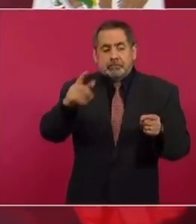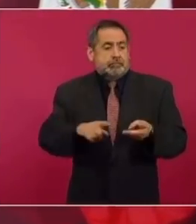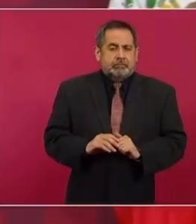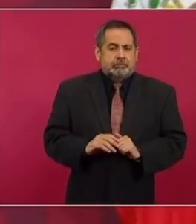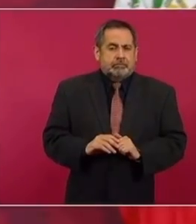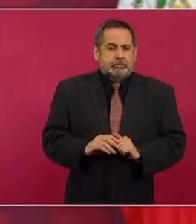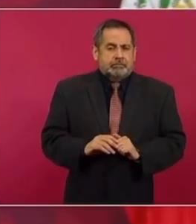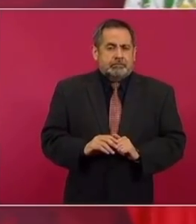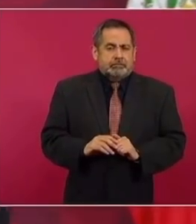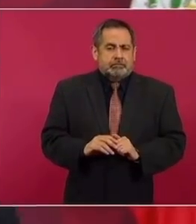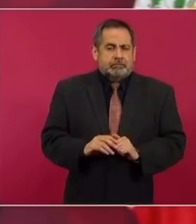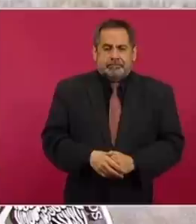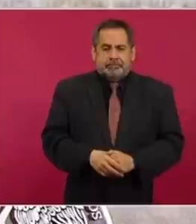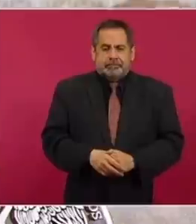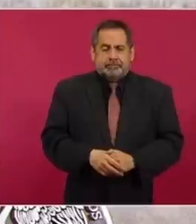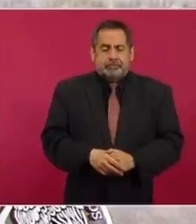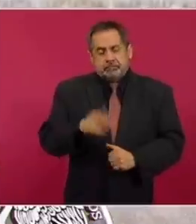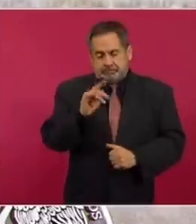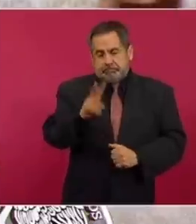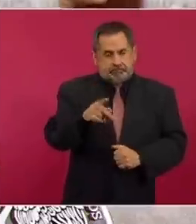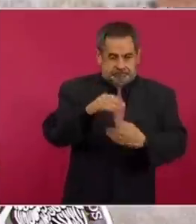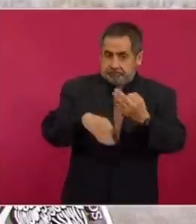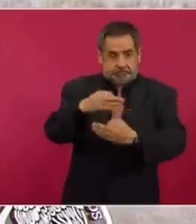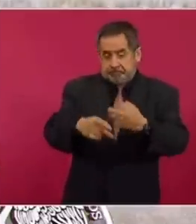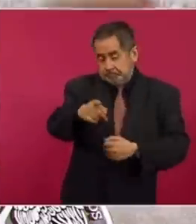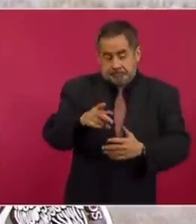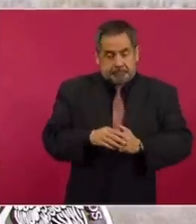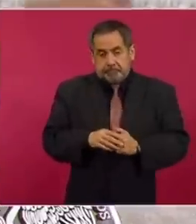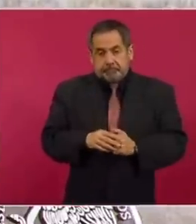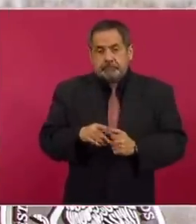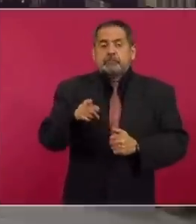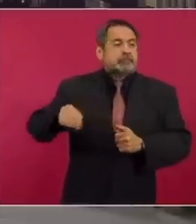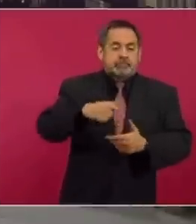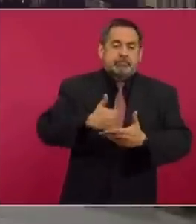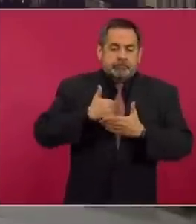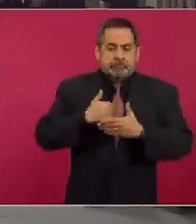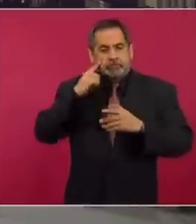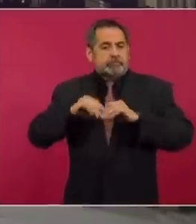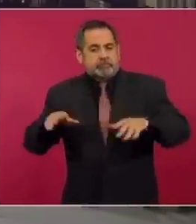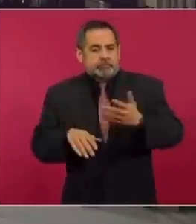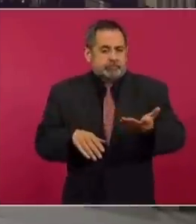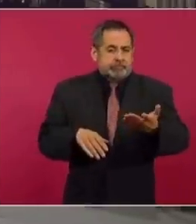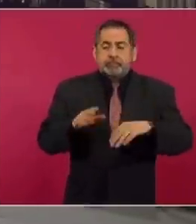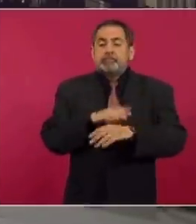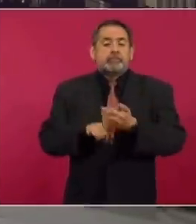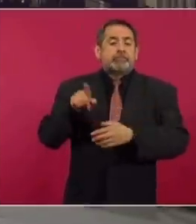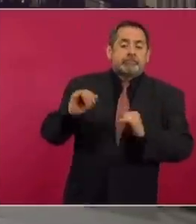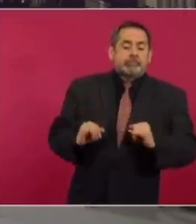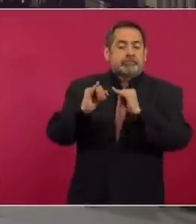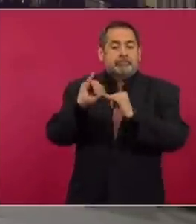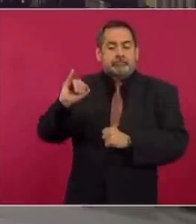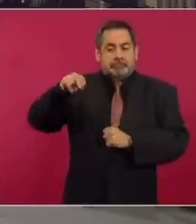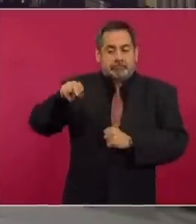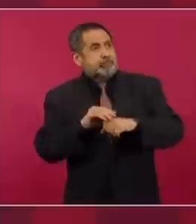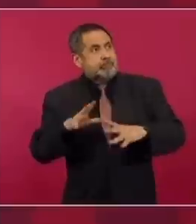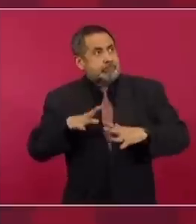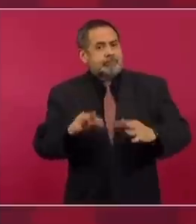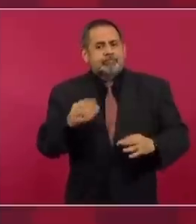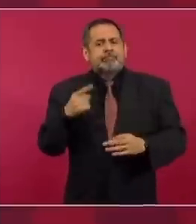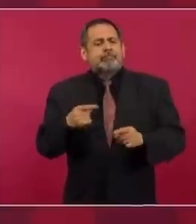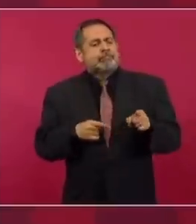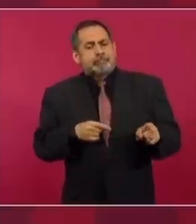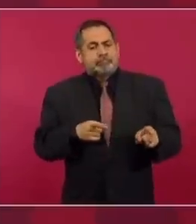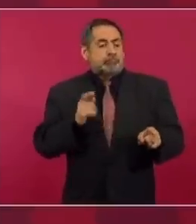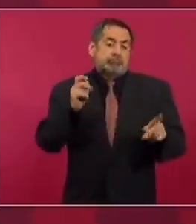y Belinda y lo espectacular, pero sí todos. Más que ayúdenme, porque ese Instituto de la Transparencia lo crearon